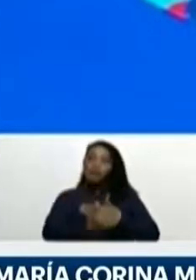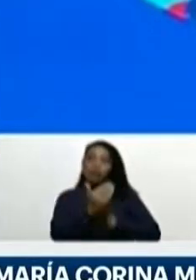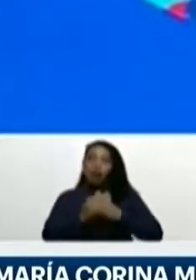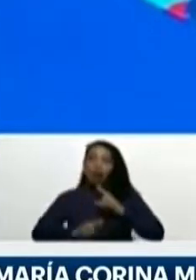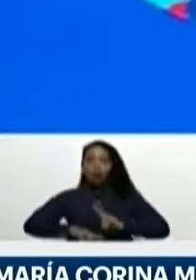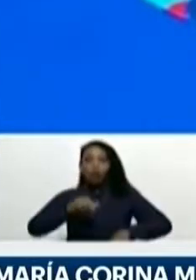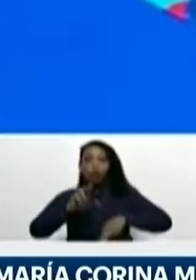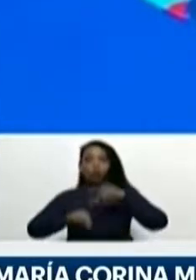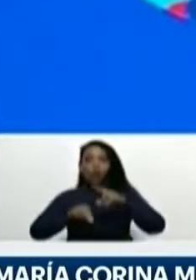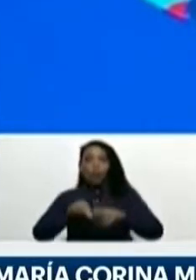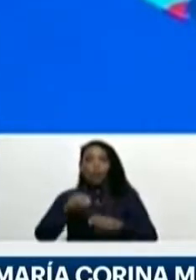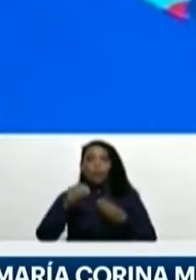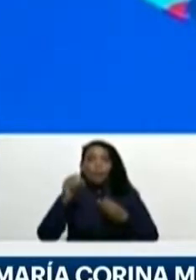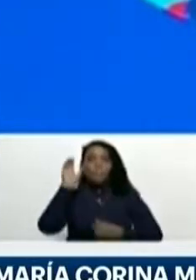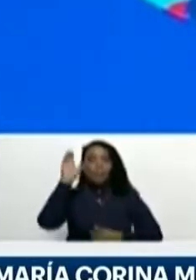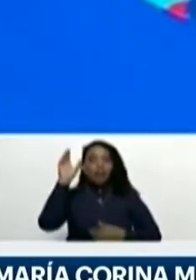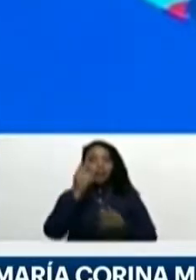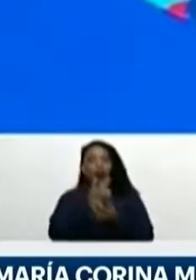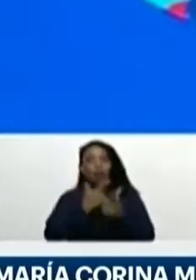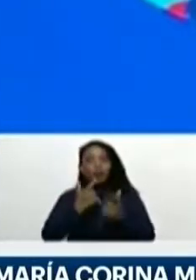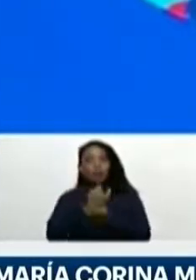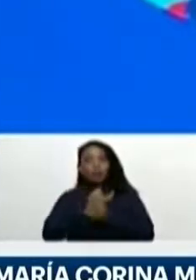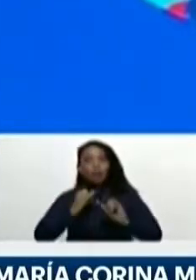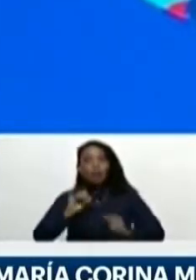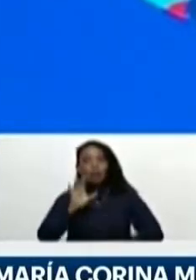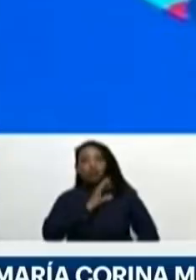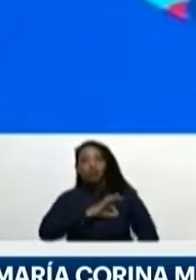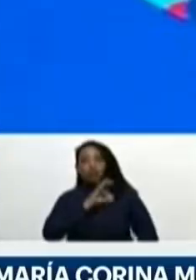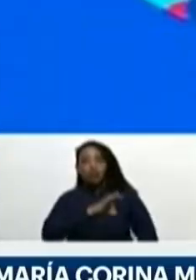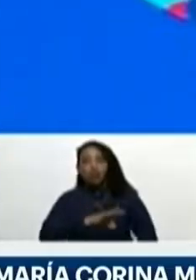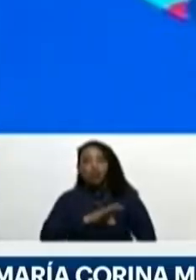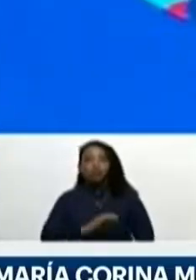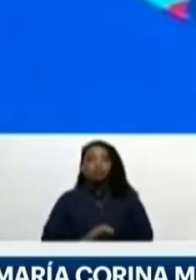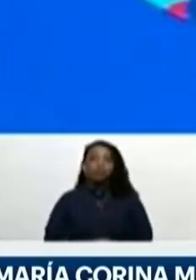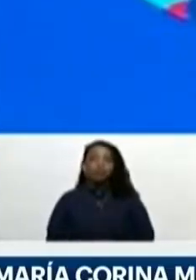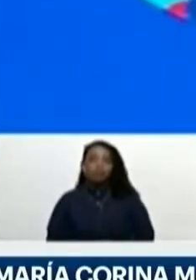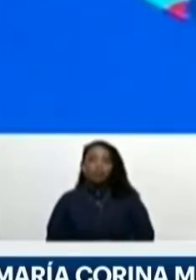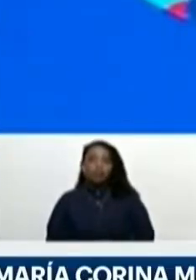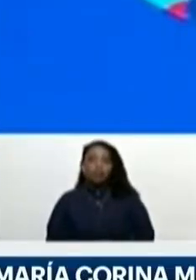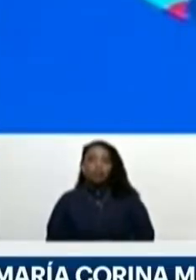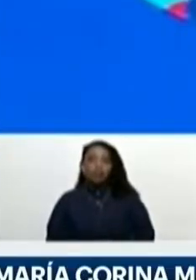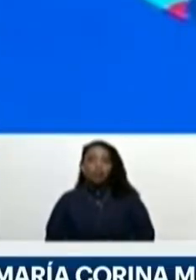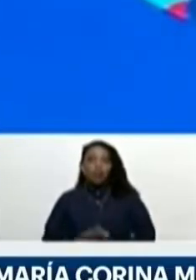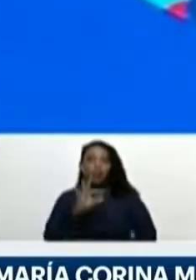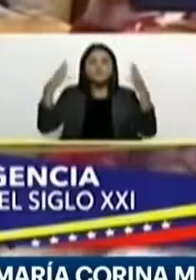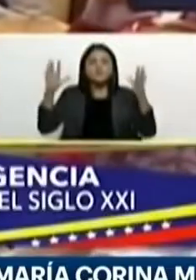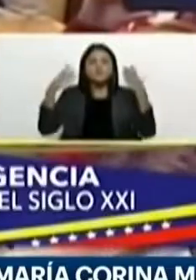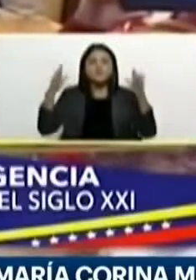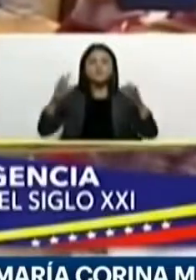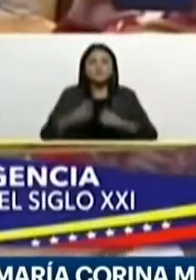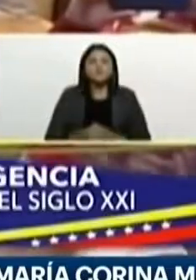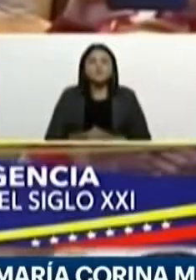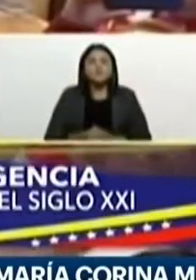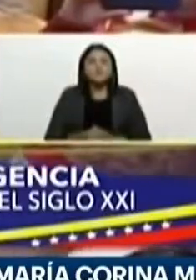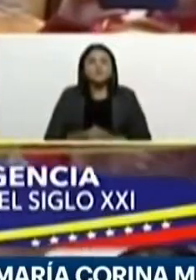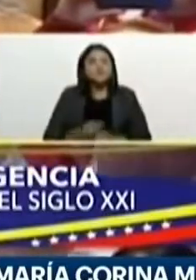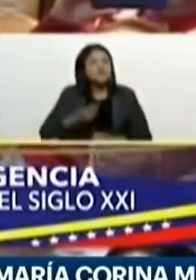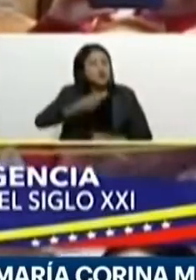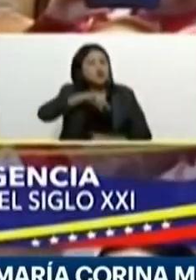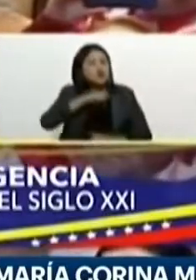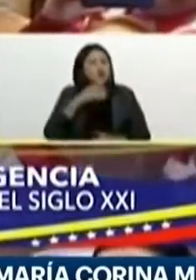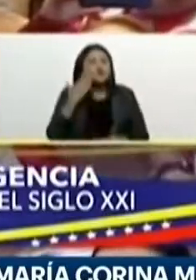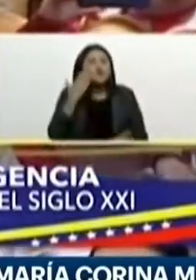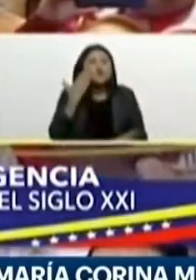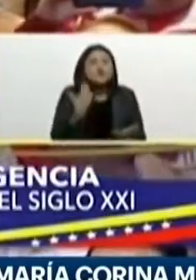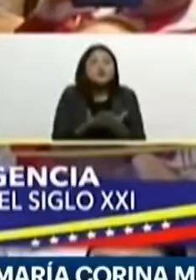producto de tu trabajo, lo que tú te ganas con tu esfuerzo, tener oportunidades y el anhelo de volver a recoger, a reunificar a